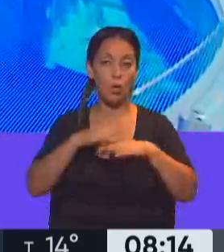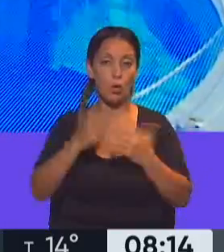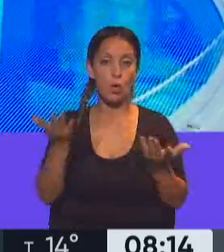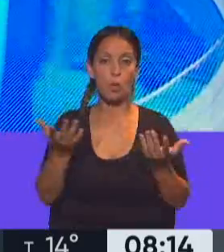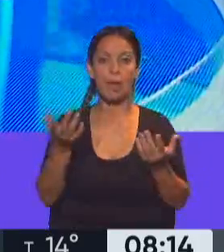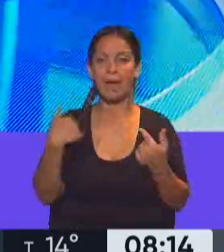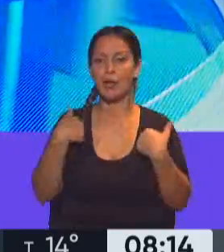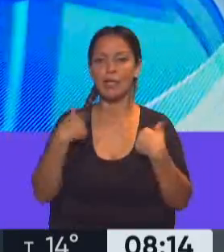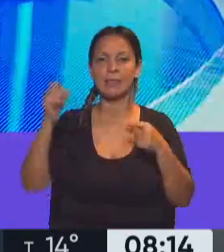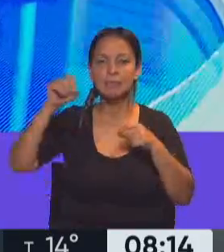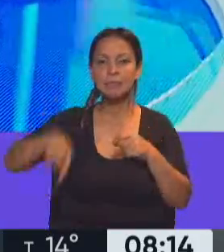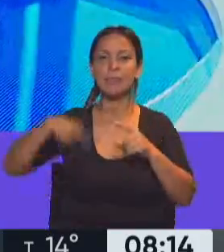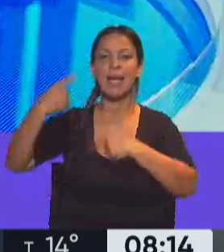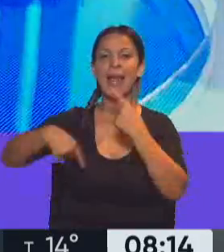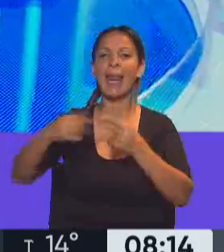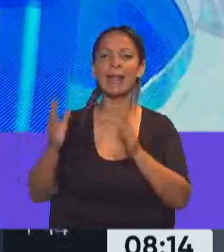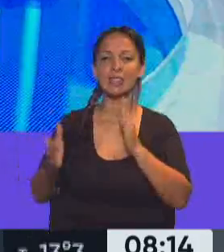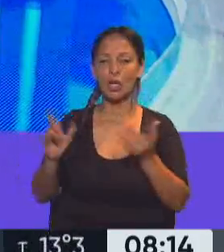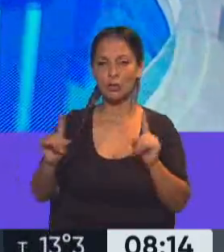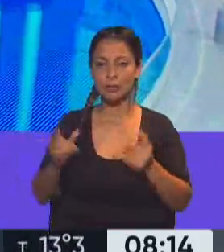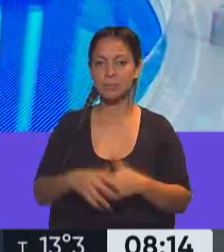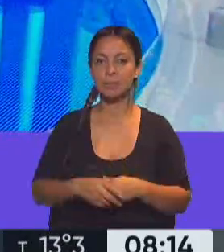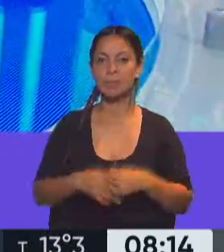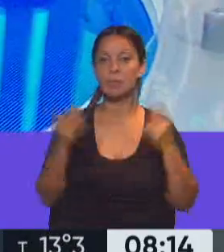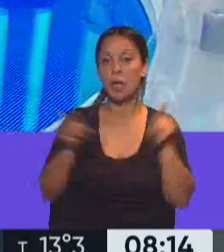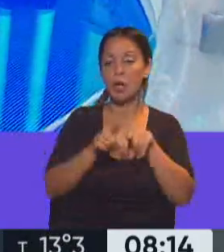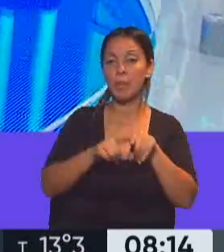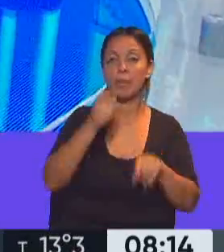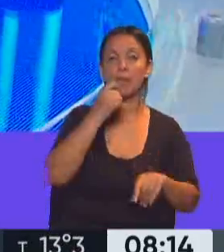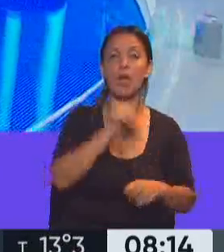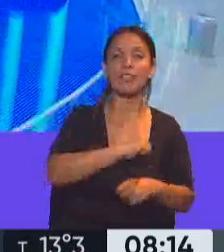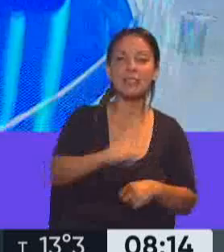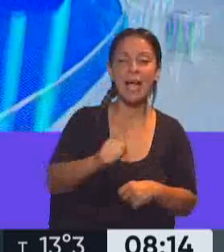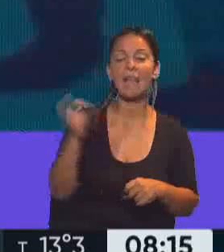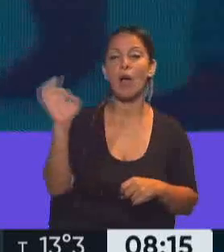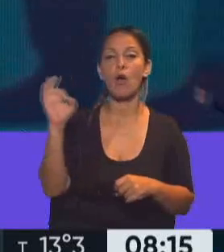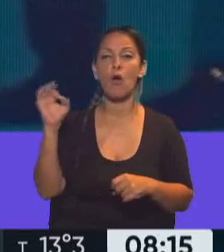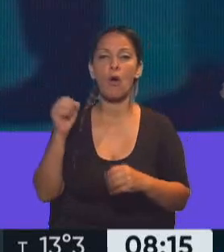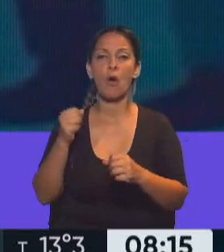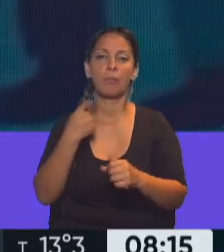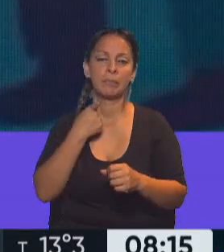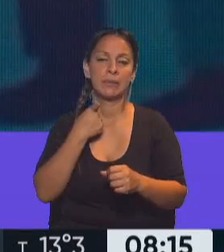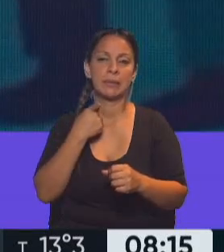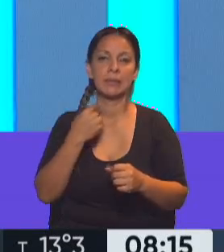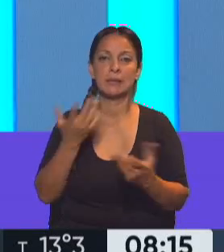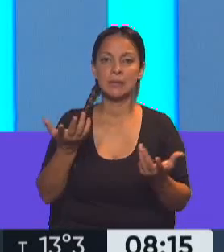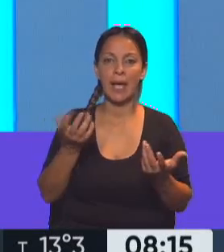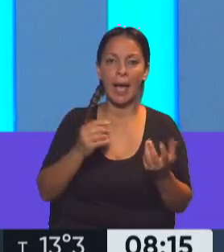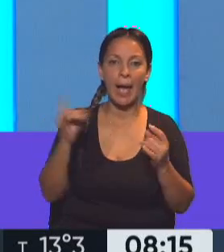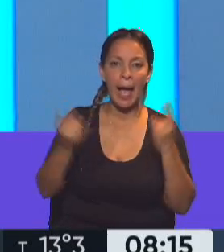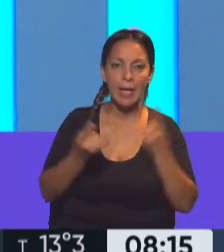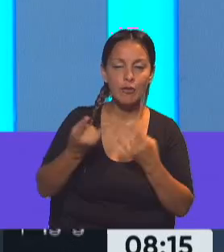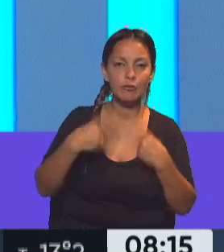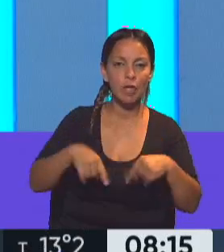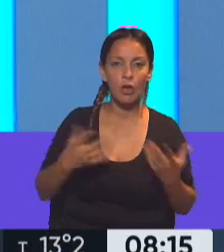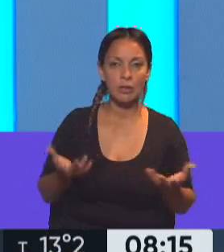y criados con esta tecnología? De hecho, estas estafas, los cuentos del tío, hoy aparecen a través de las redes sociales. Absolutamente, por eso